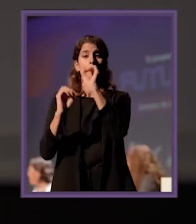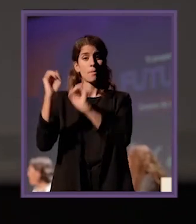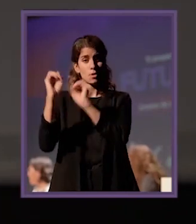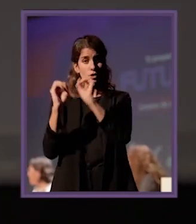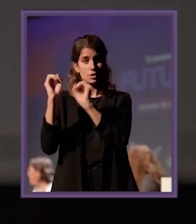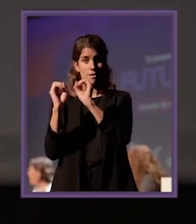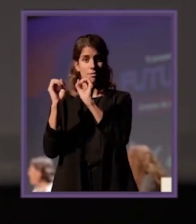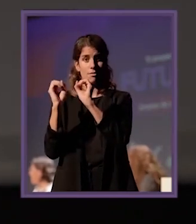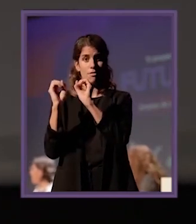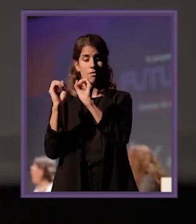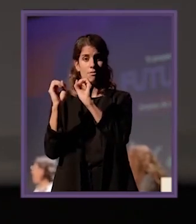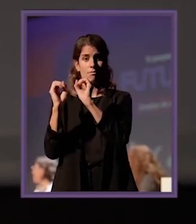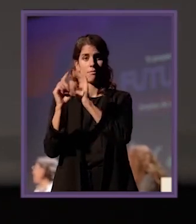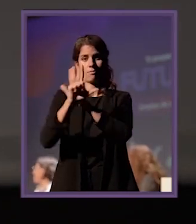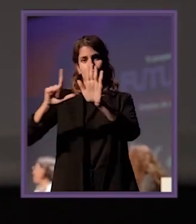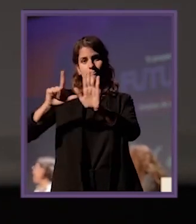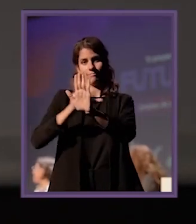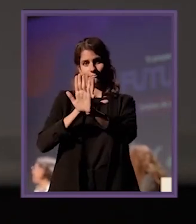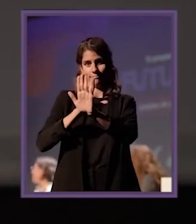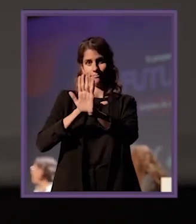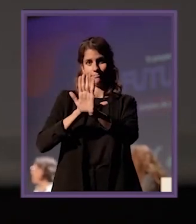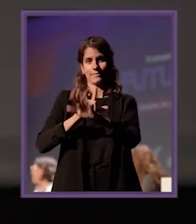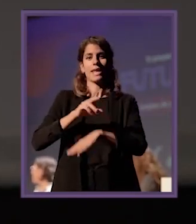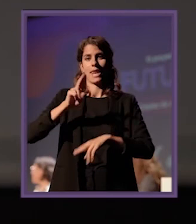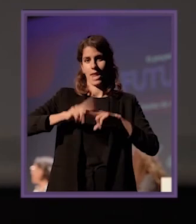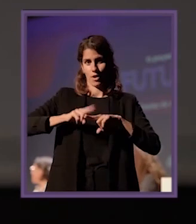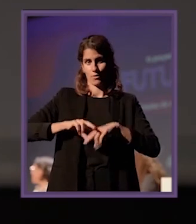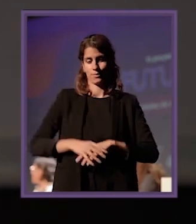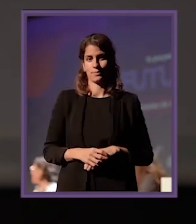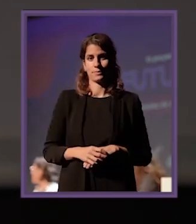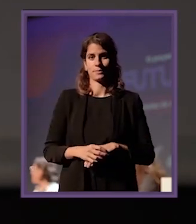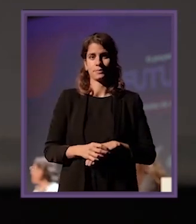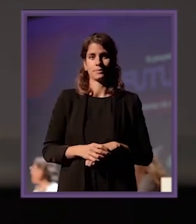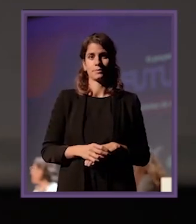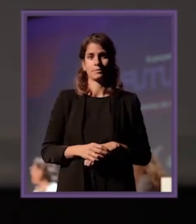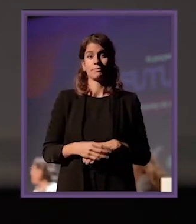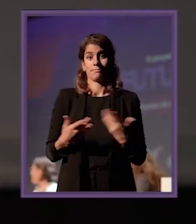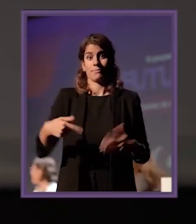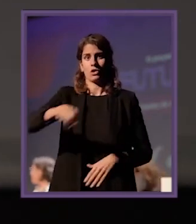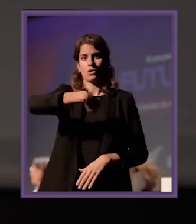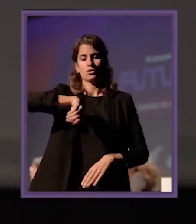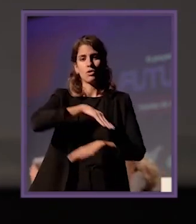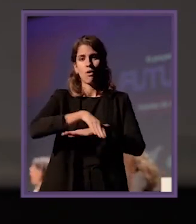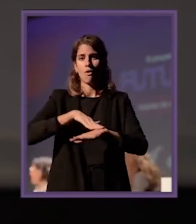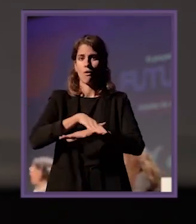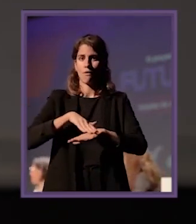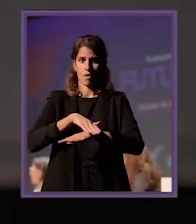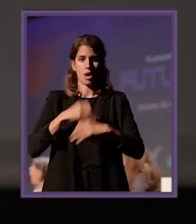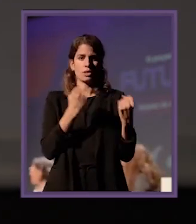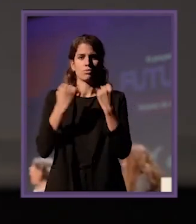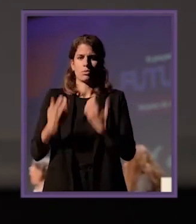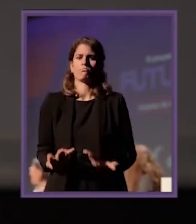economía sumergida. Y ese es el gran reto que tenemos, no solo desde el gobierno, no solo desde las